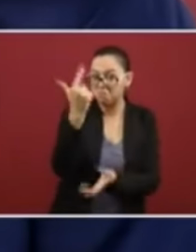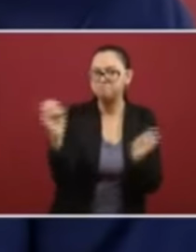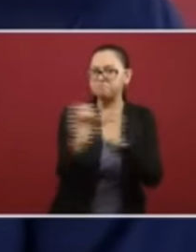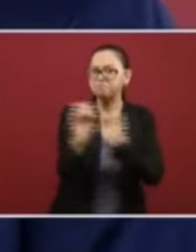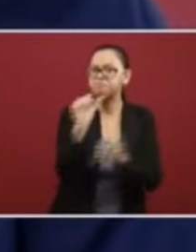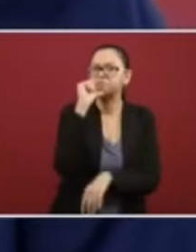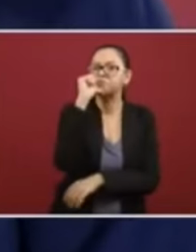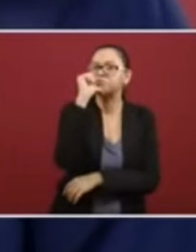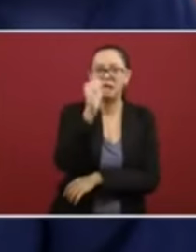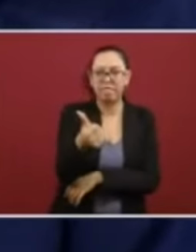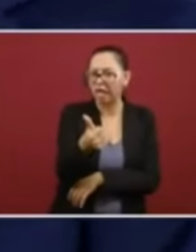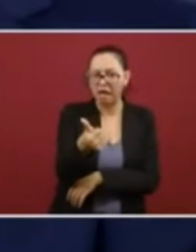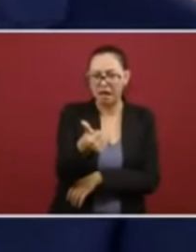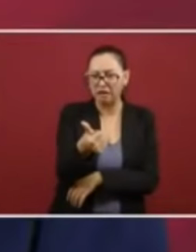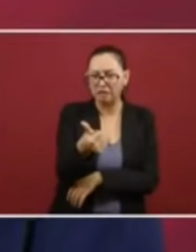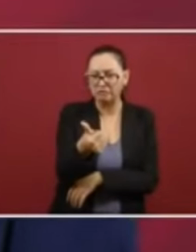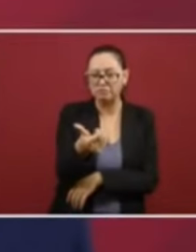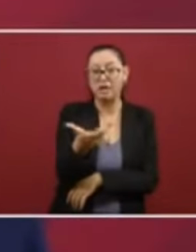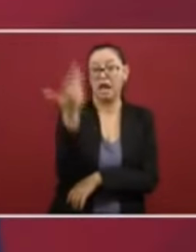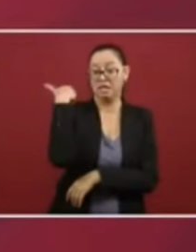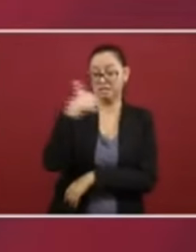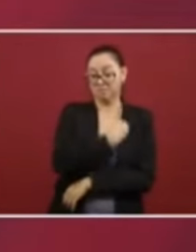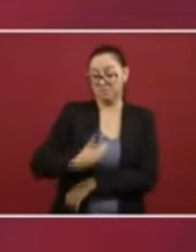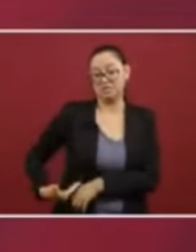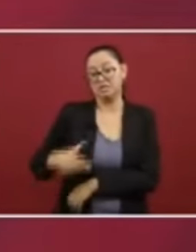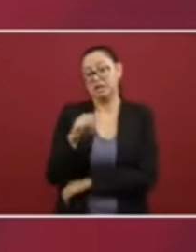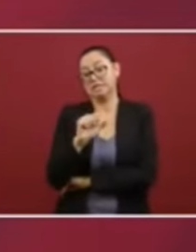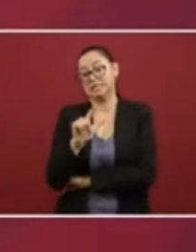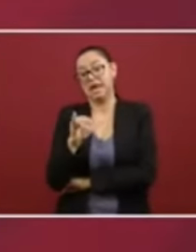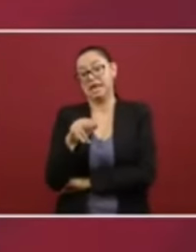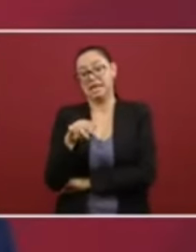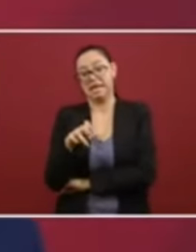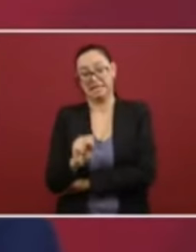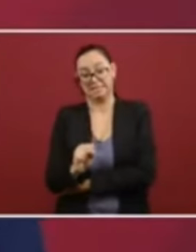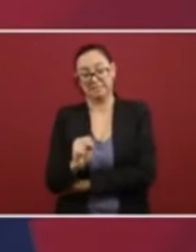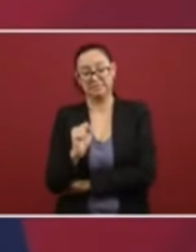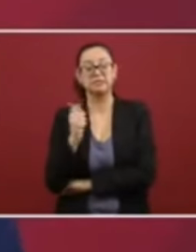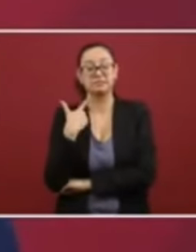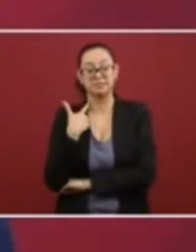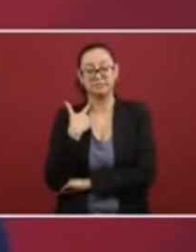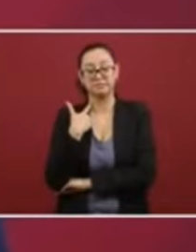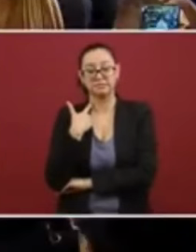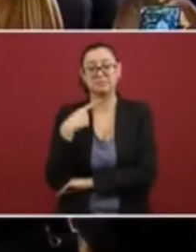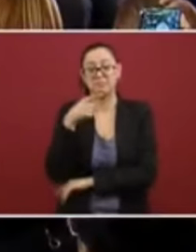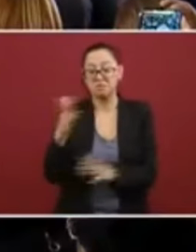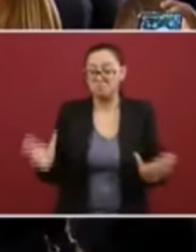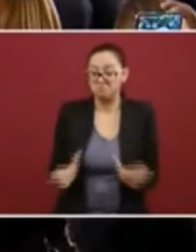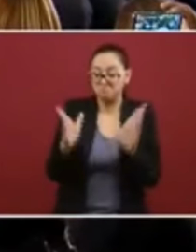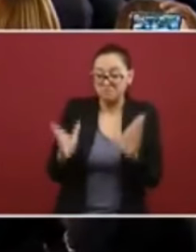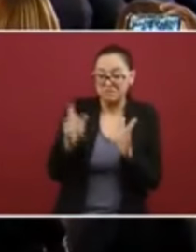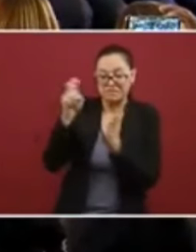Salinas promovió que se reformara el Código Penal